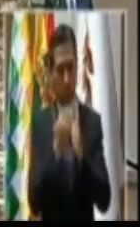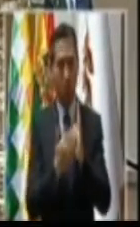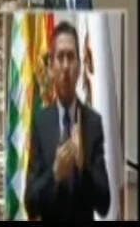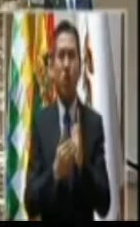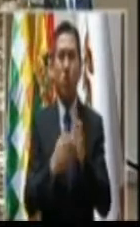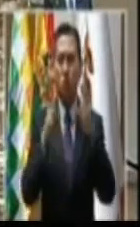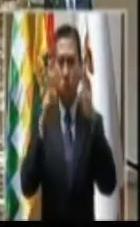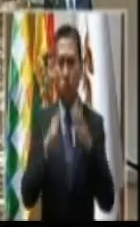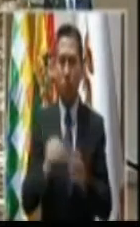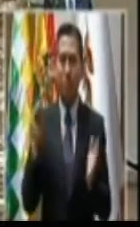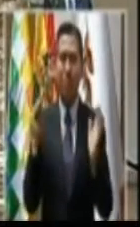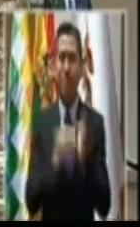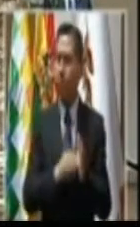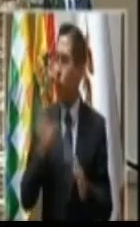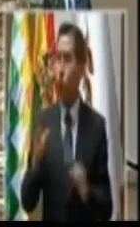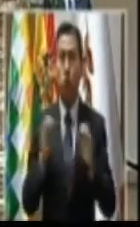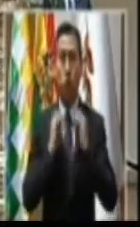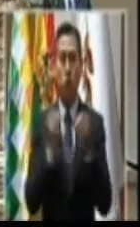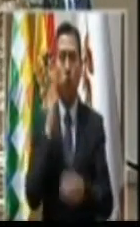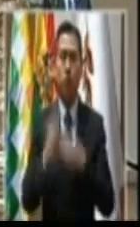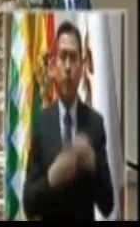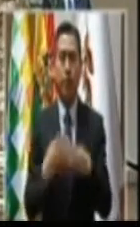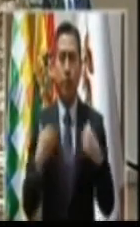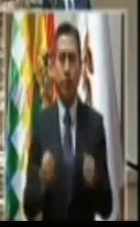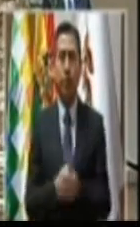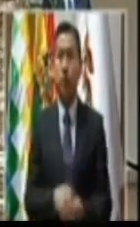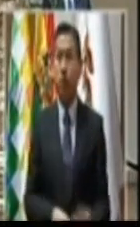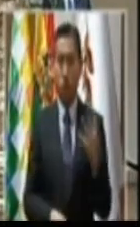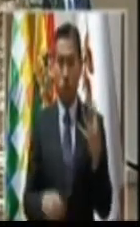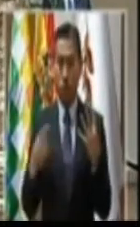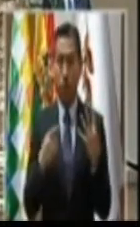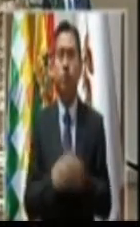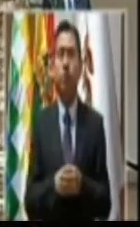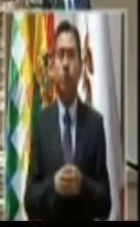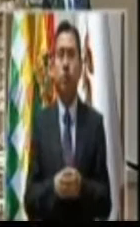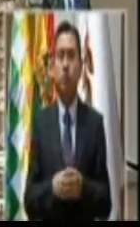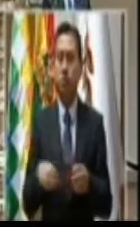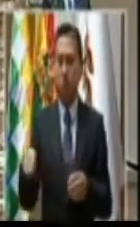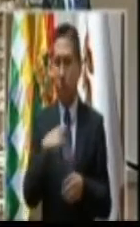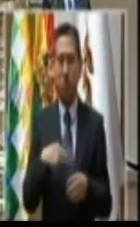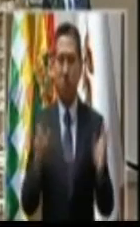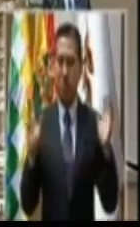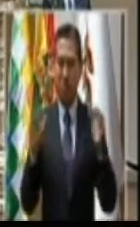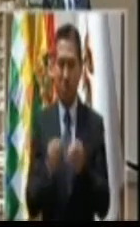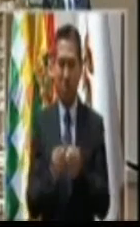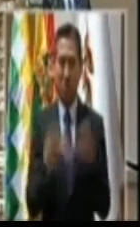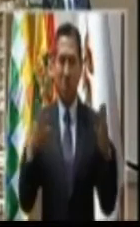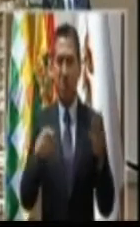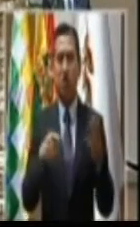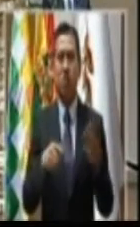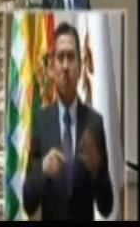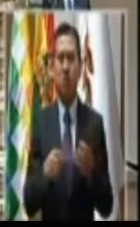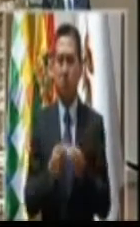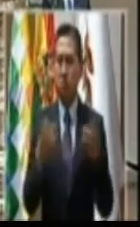o algunos otros temas. En alquilar el hotel Radisson o ex Radisson en 11 millones de bolivianos,